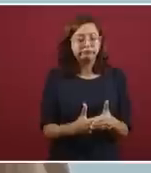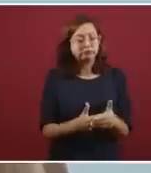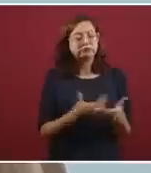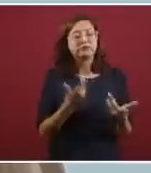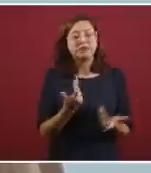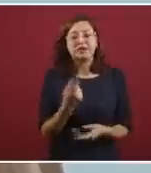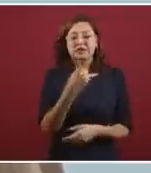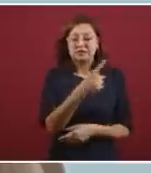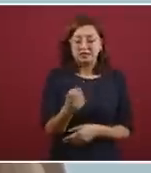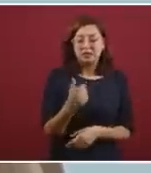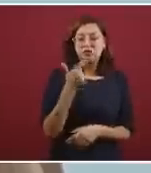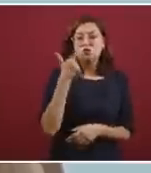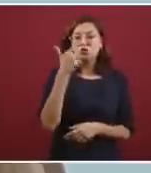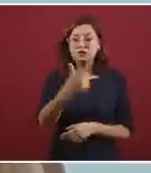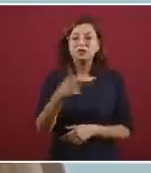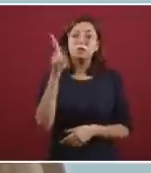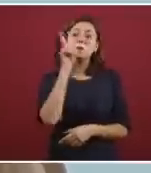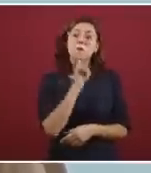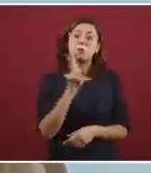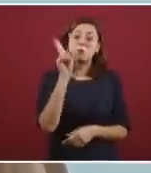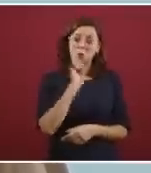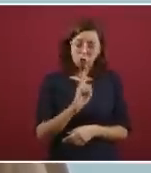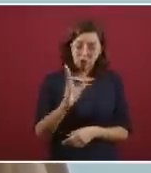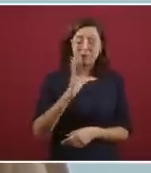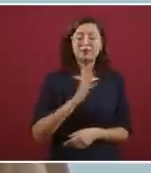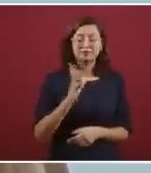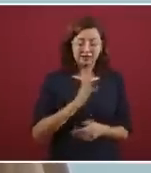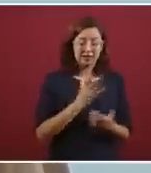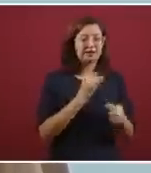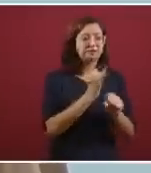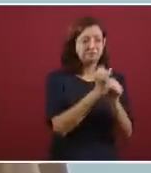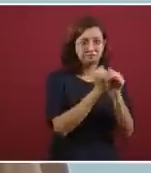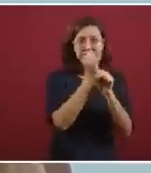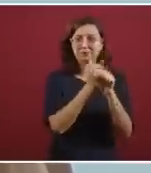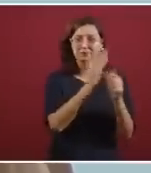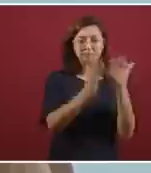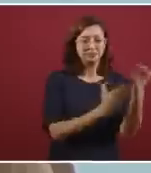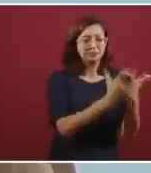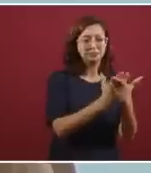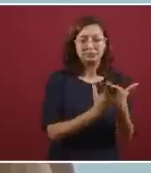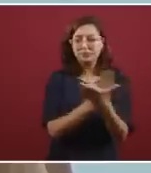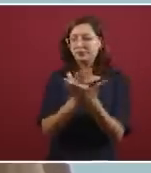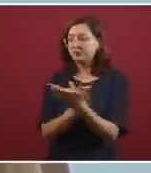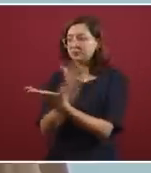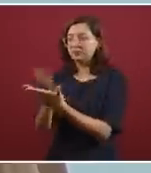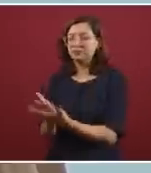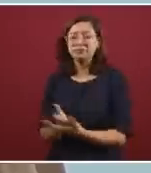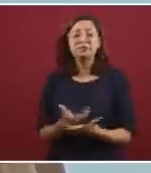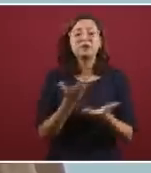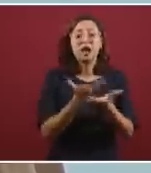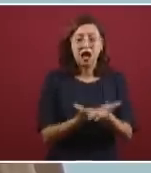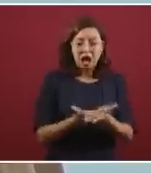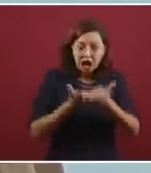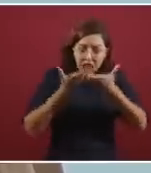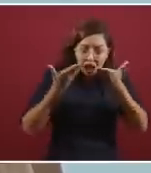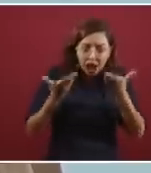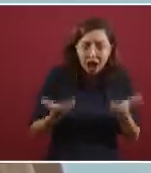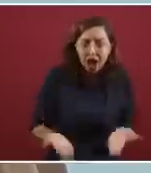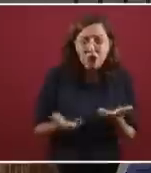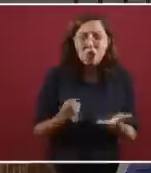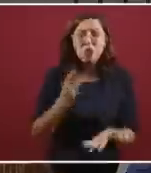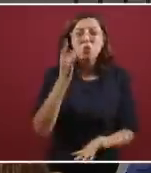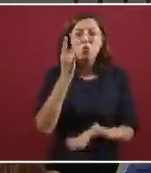107 pruebas recabadas por distintas averiguaciones previas hoy solamente subsisten como pruebas